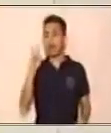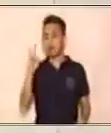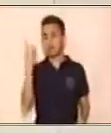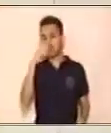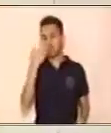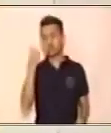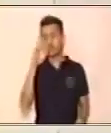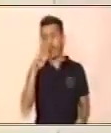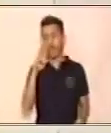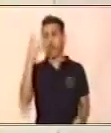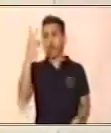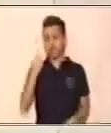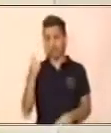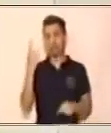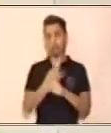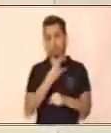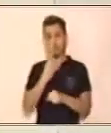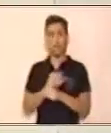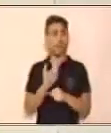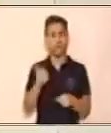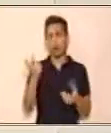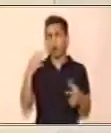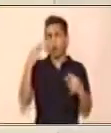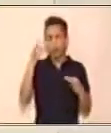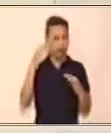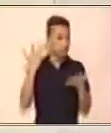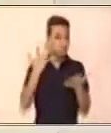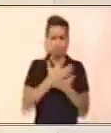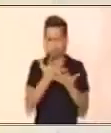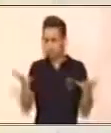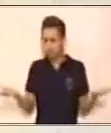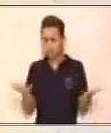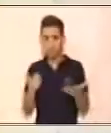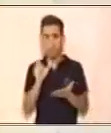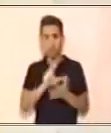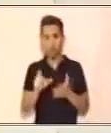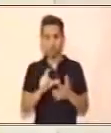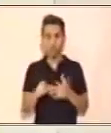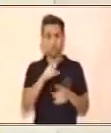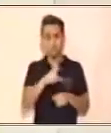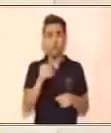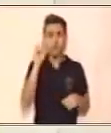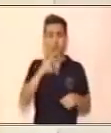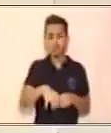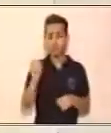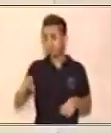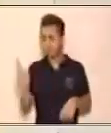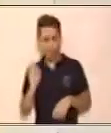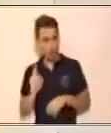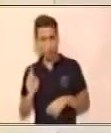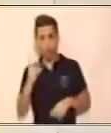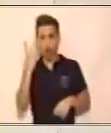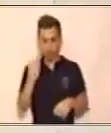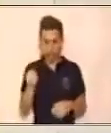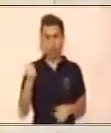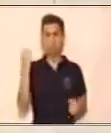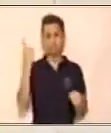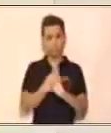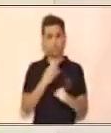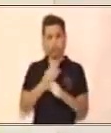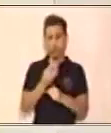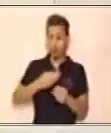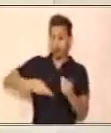uso de algunos productos que pueden hacer basura, reutiliza, recicla y